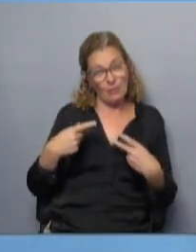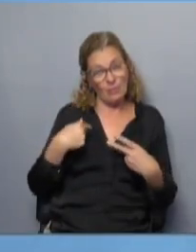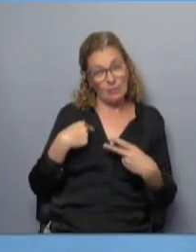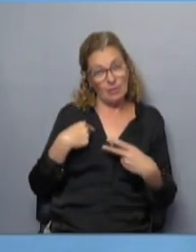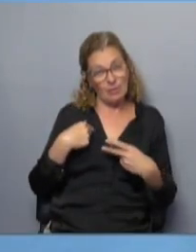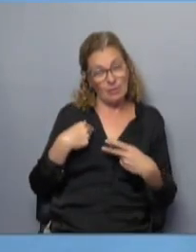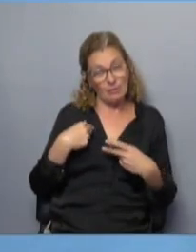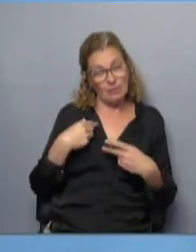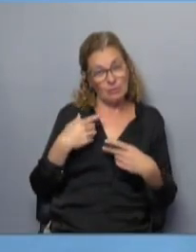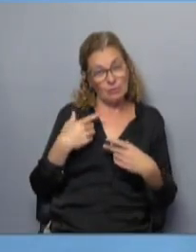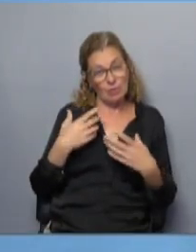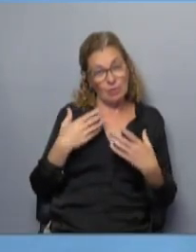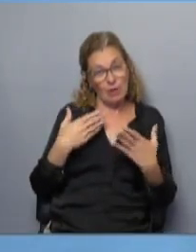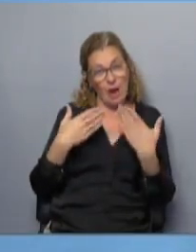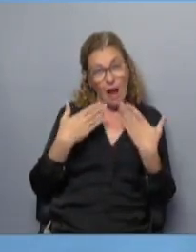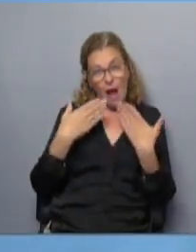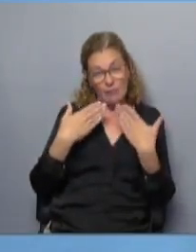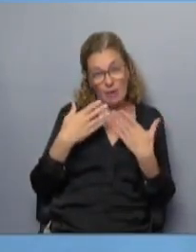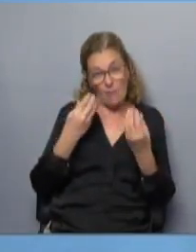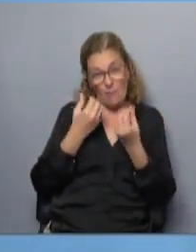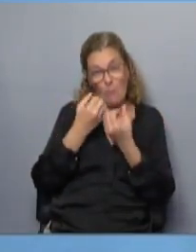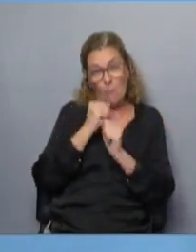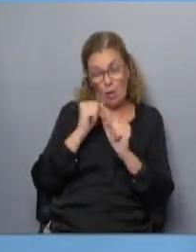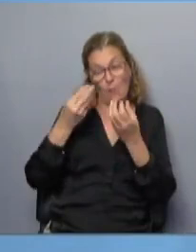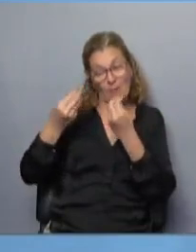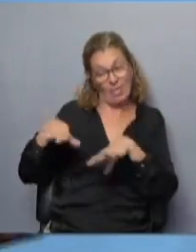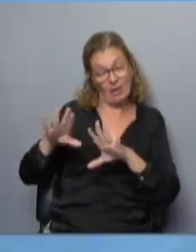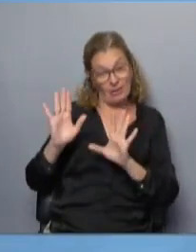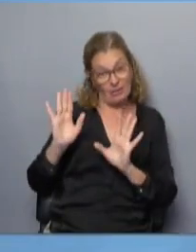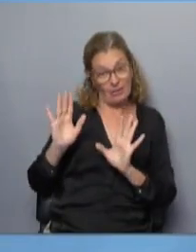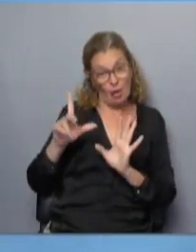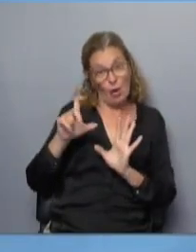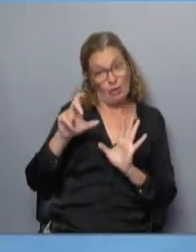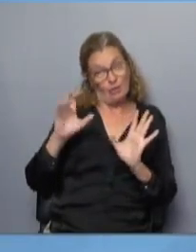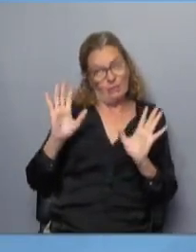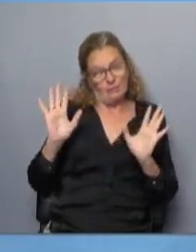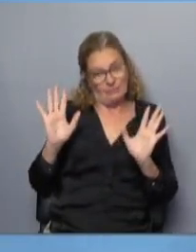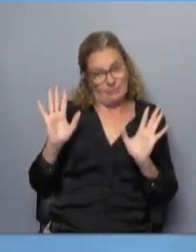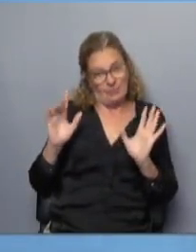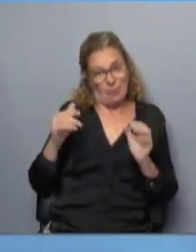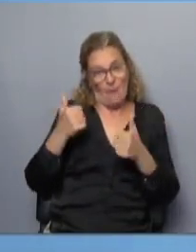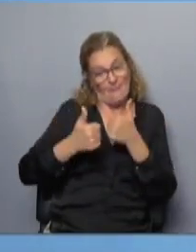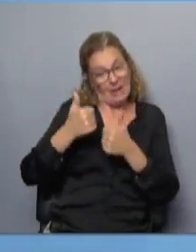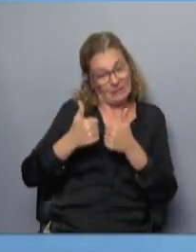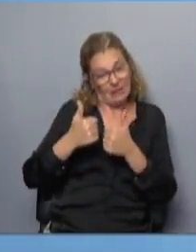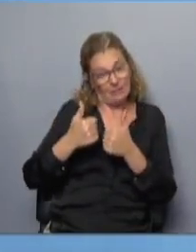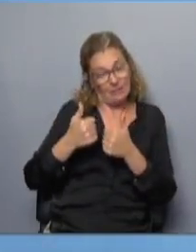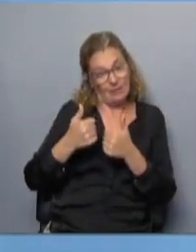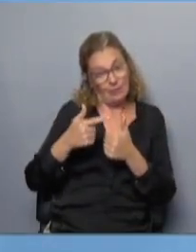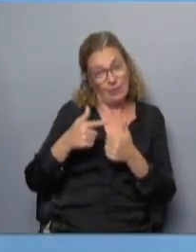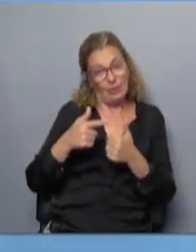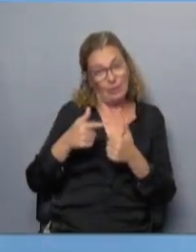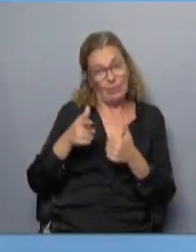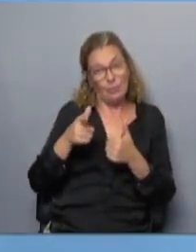tiene que dejar hablar de por qué hablo puedo perder evidentemente puede empatar me pueden convencer